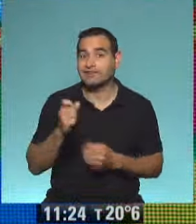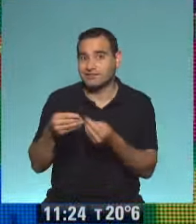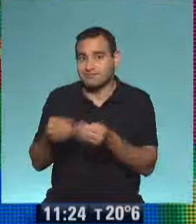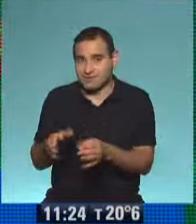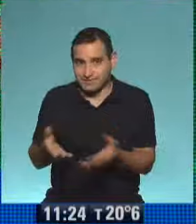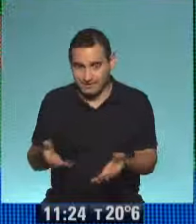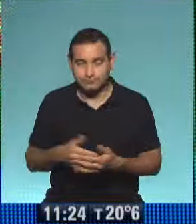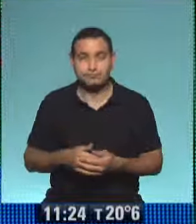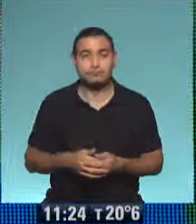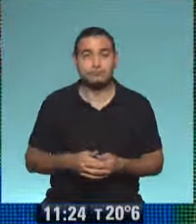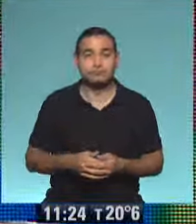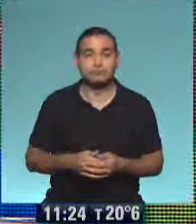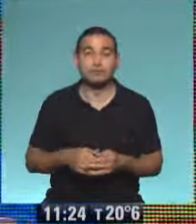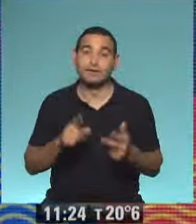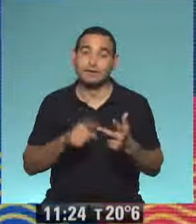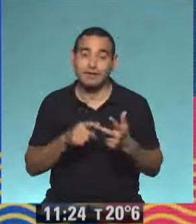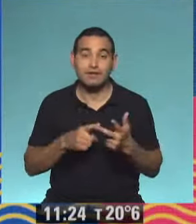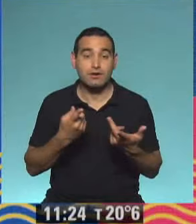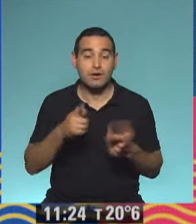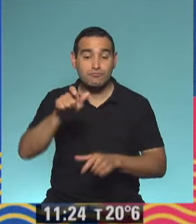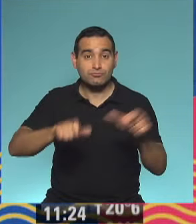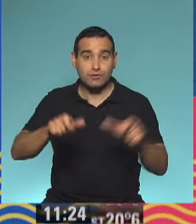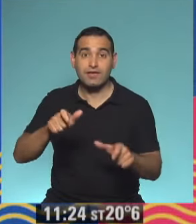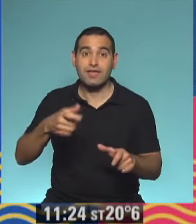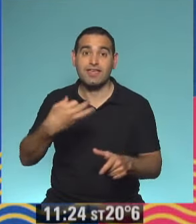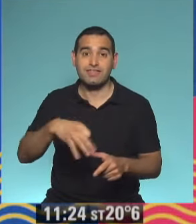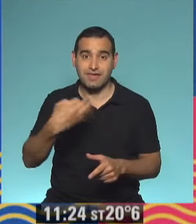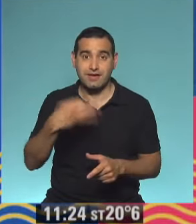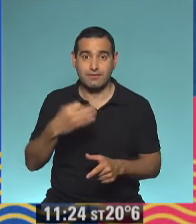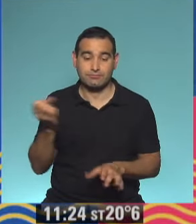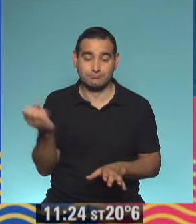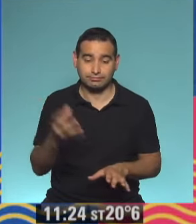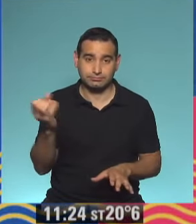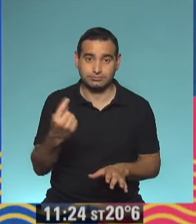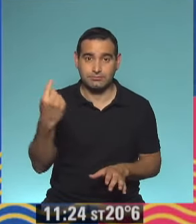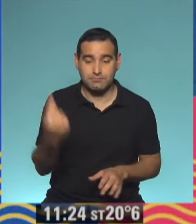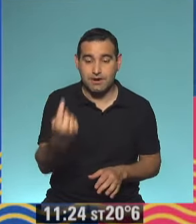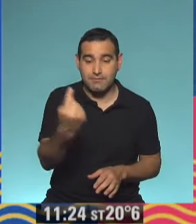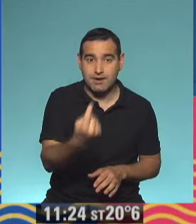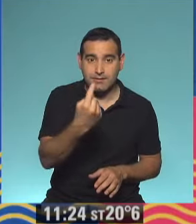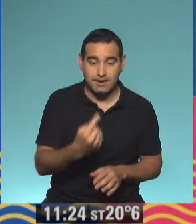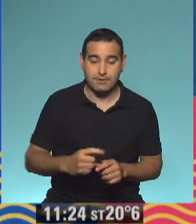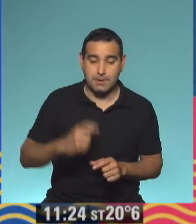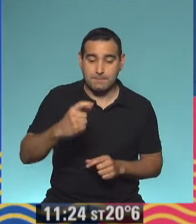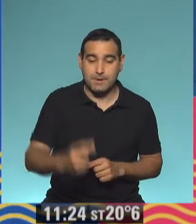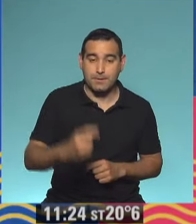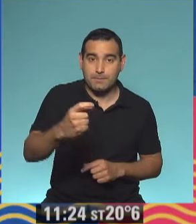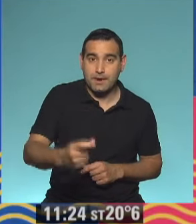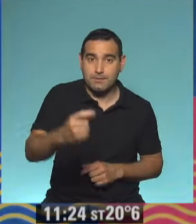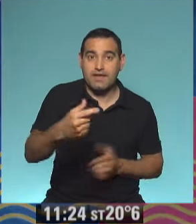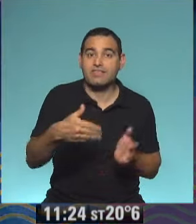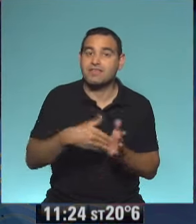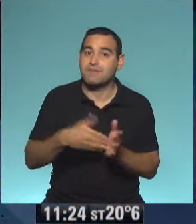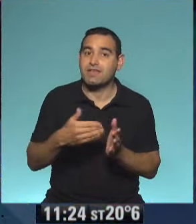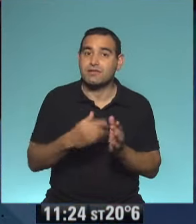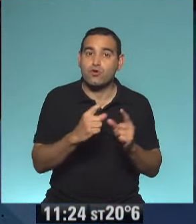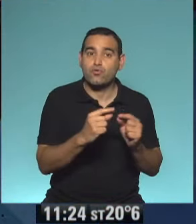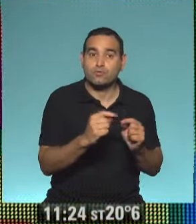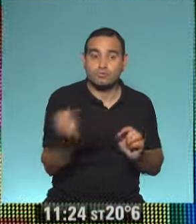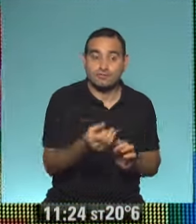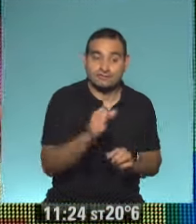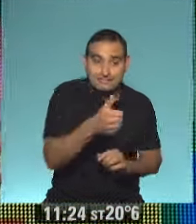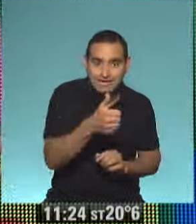arranca. Luego, tres. Los participantes deben tirar el dado en su turno y avanzarán tantos casilleros como puntos hayan sacado. Es decir, si tirás el